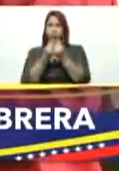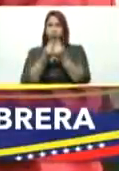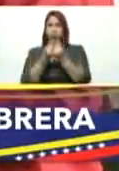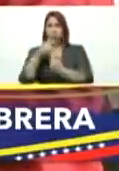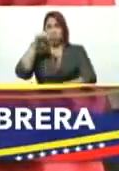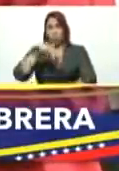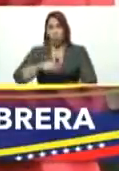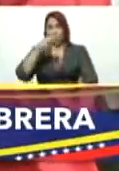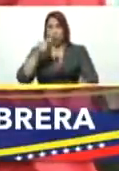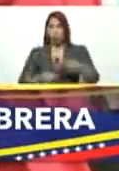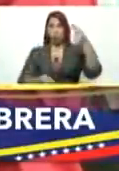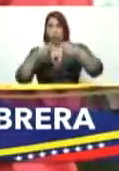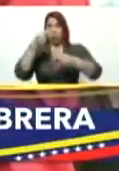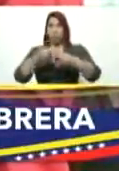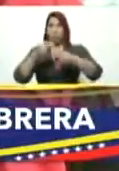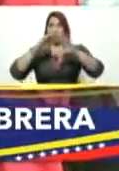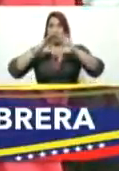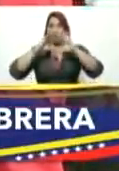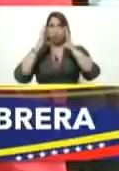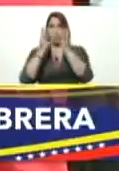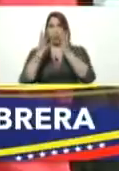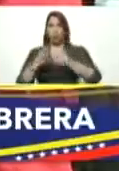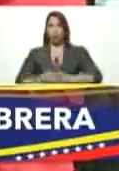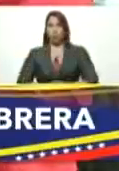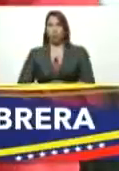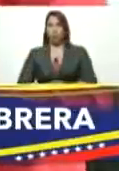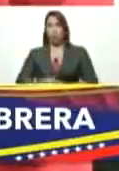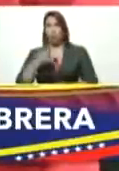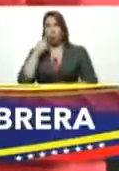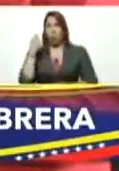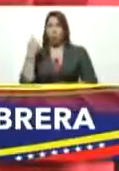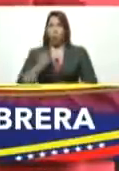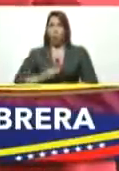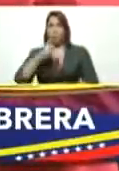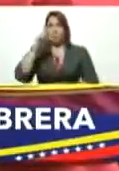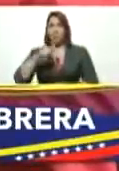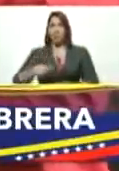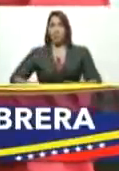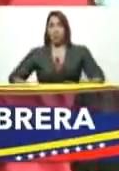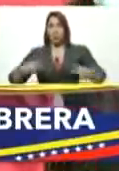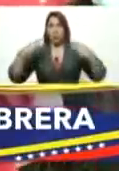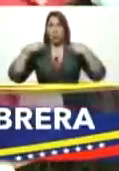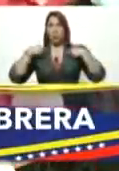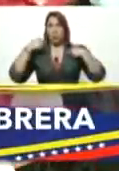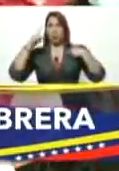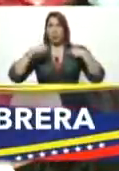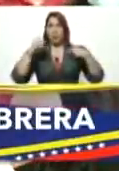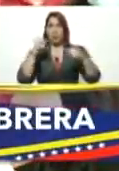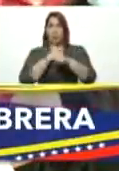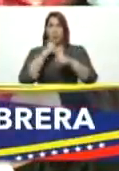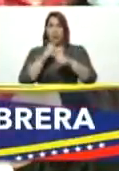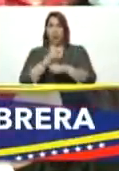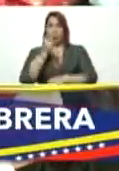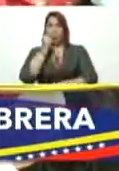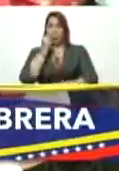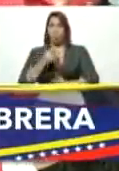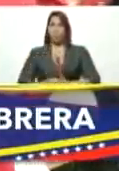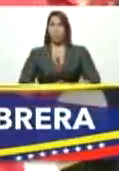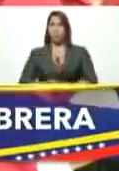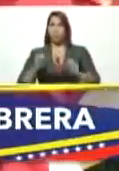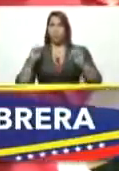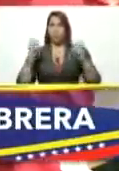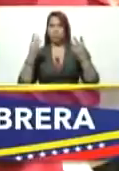construimos un mundo en que el hombre el ser humano el trabajador logra